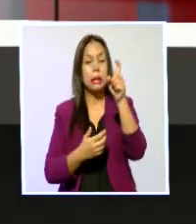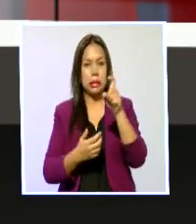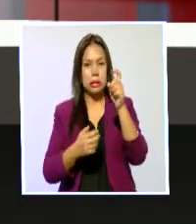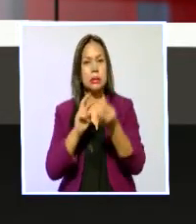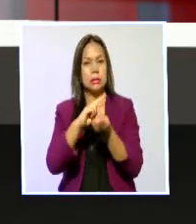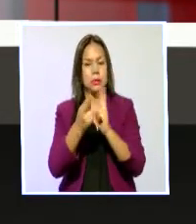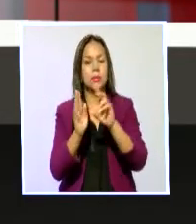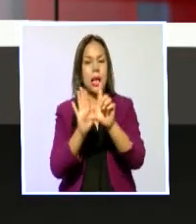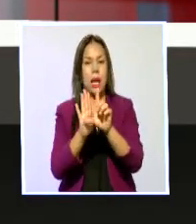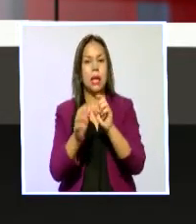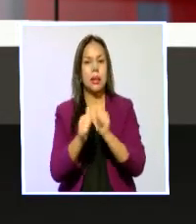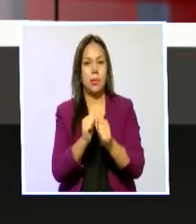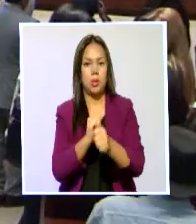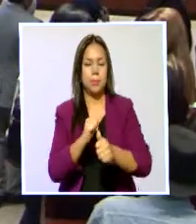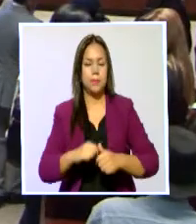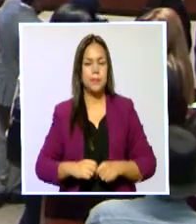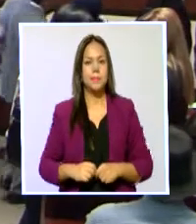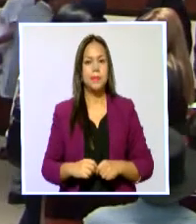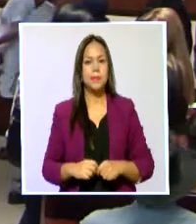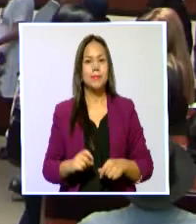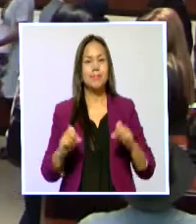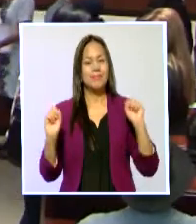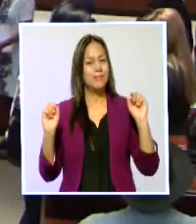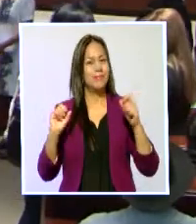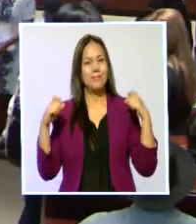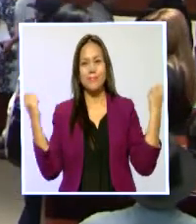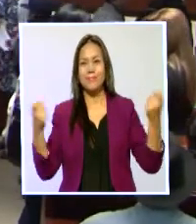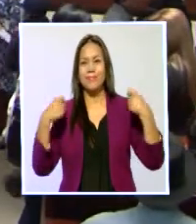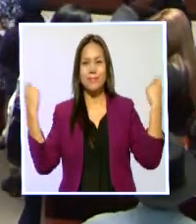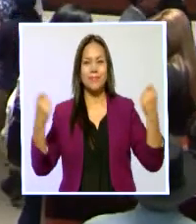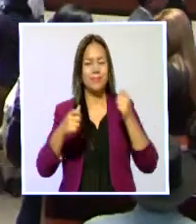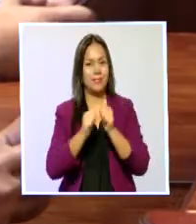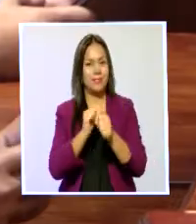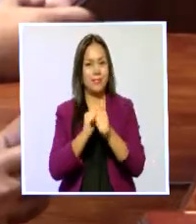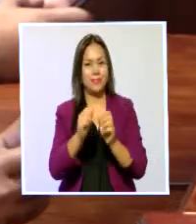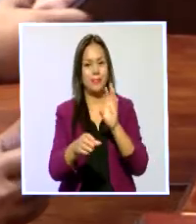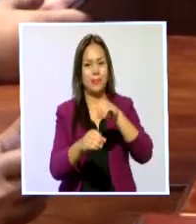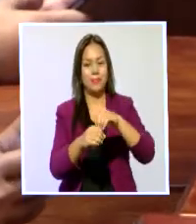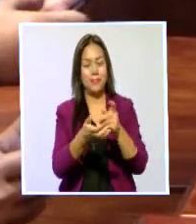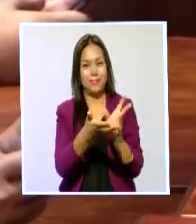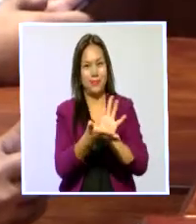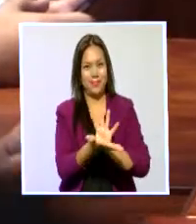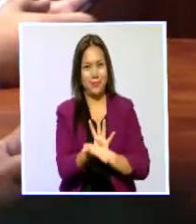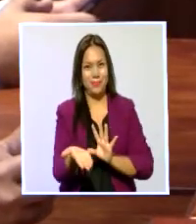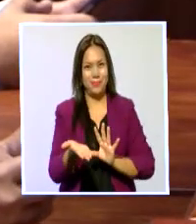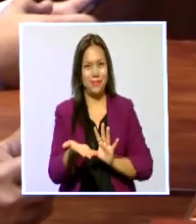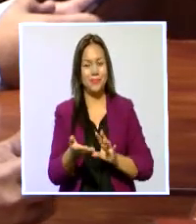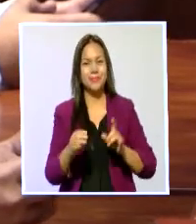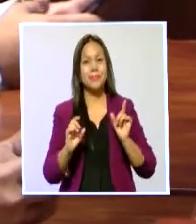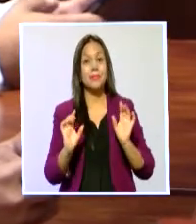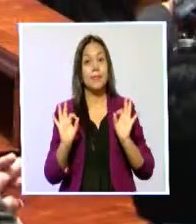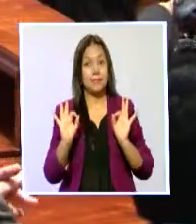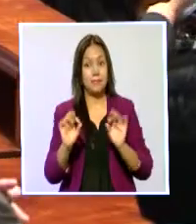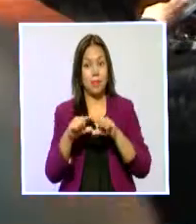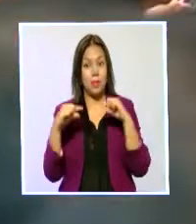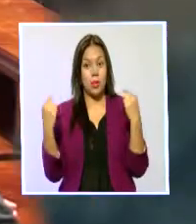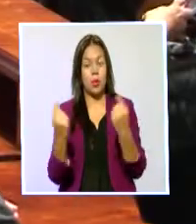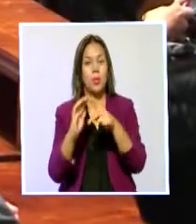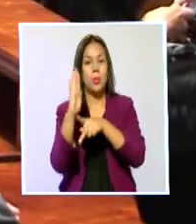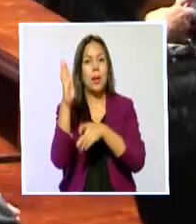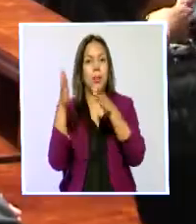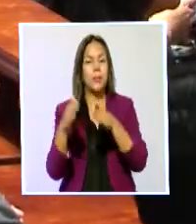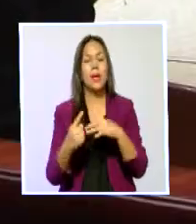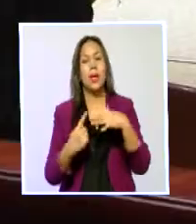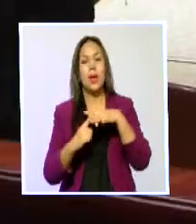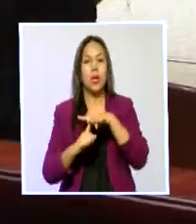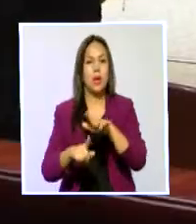deporte. Una gran fiesta deportiva se vivió en la Asamblea Nacional, con la presentación oficial del Grupo Parlamentario de